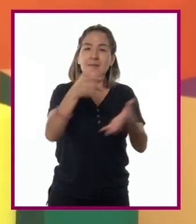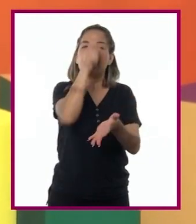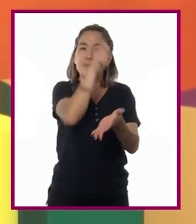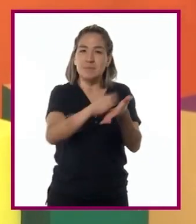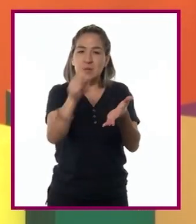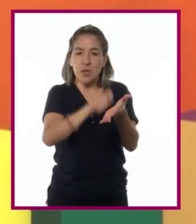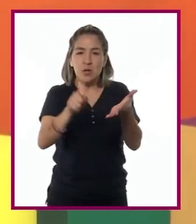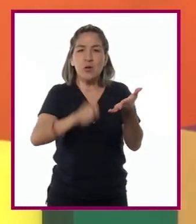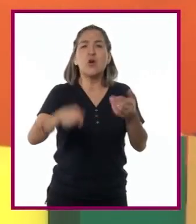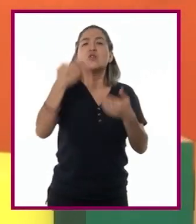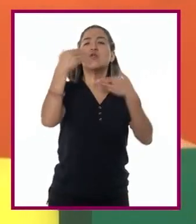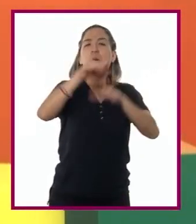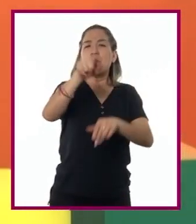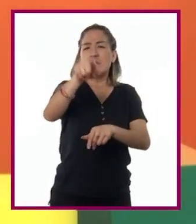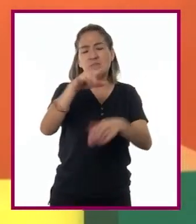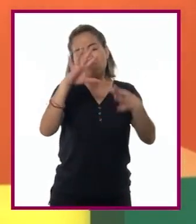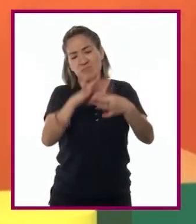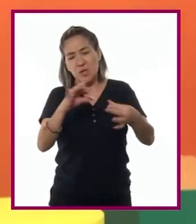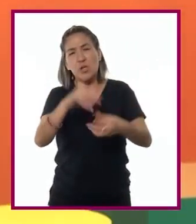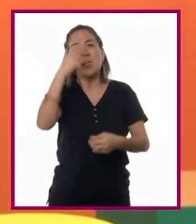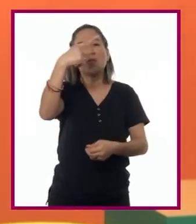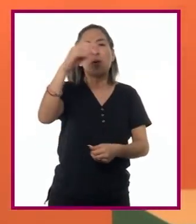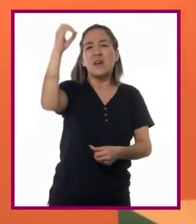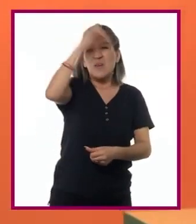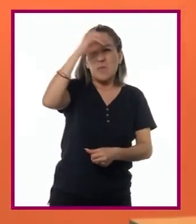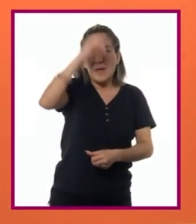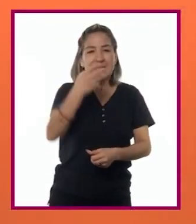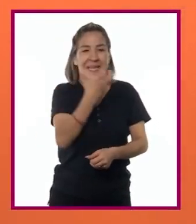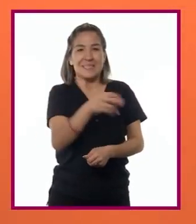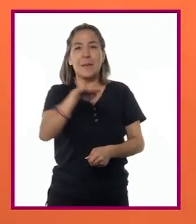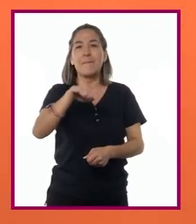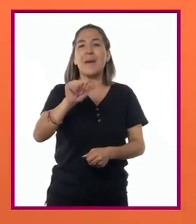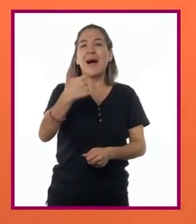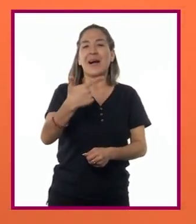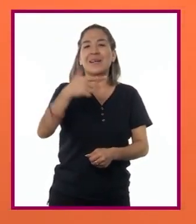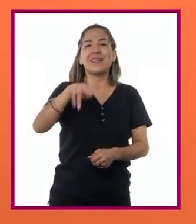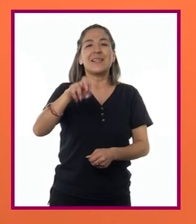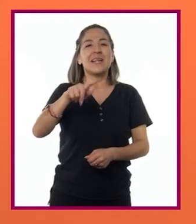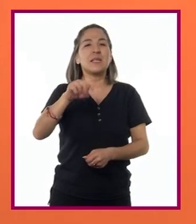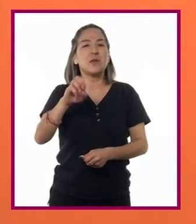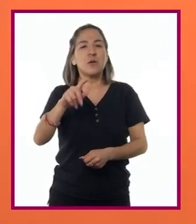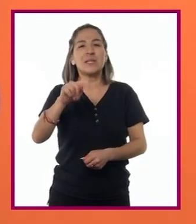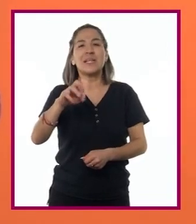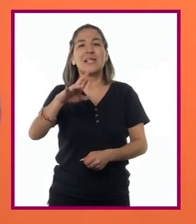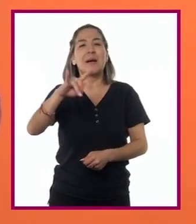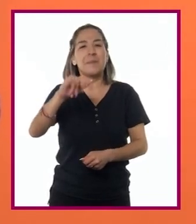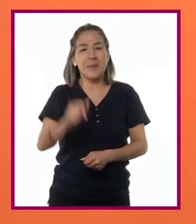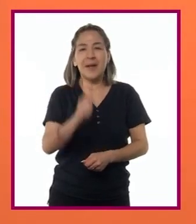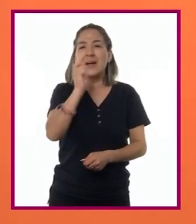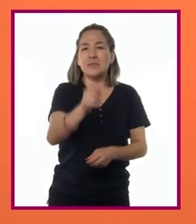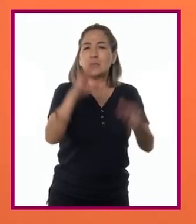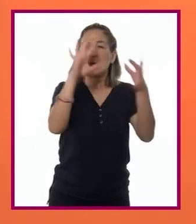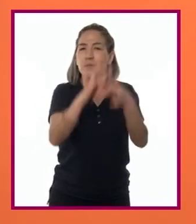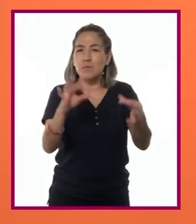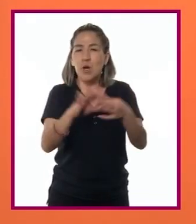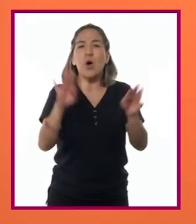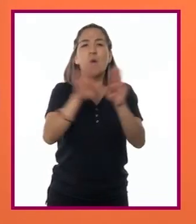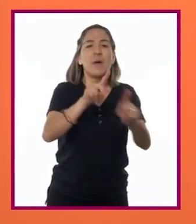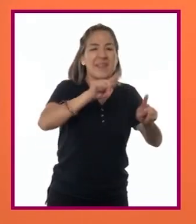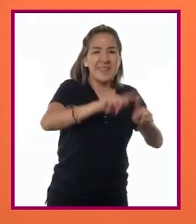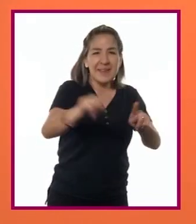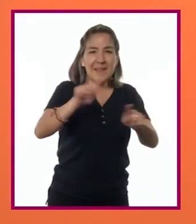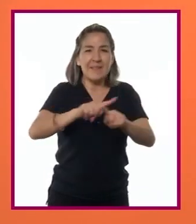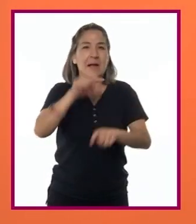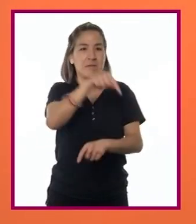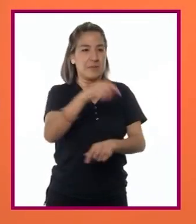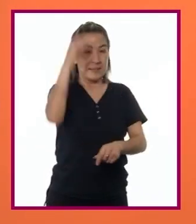sus opiniones acerca de la magnetoterapia y la importancia de distinguir entre información científica